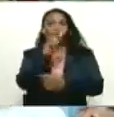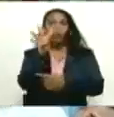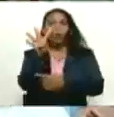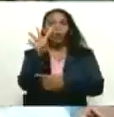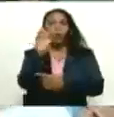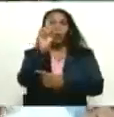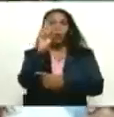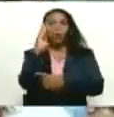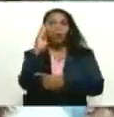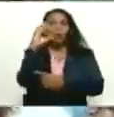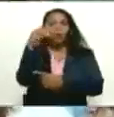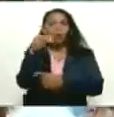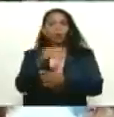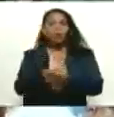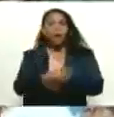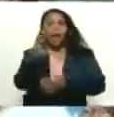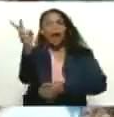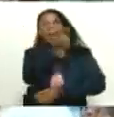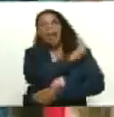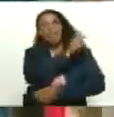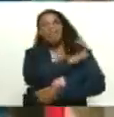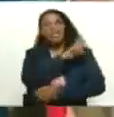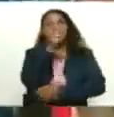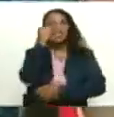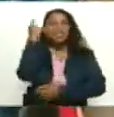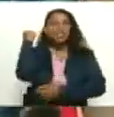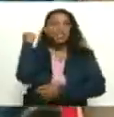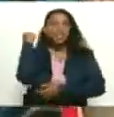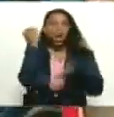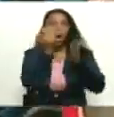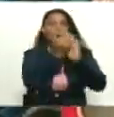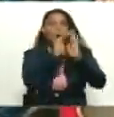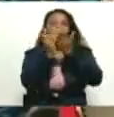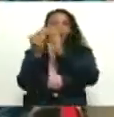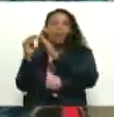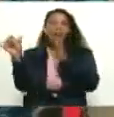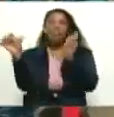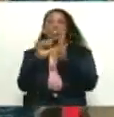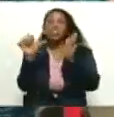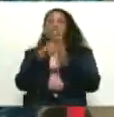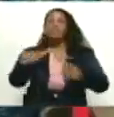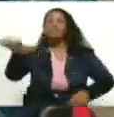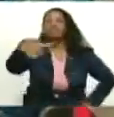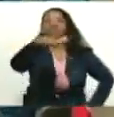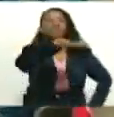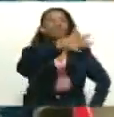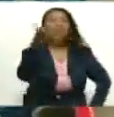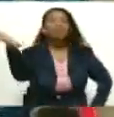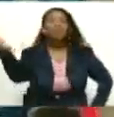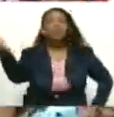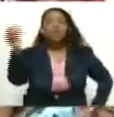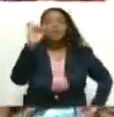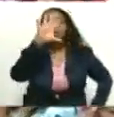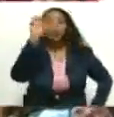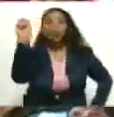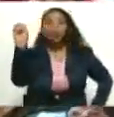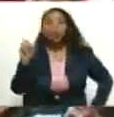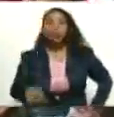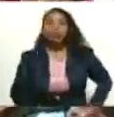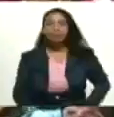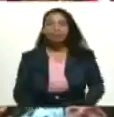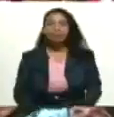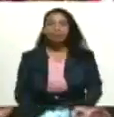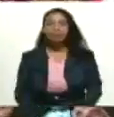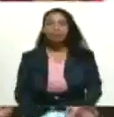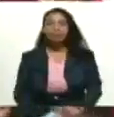24 VCH. Los jefes y jefas de comunidades, ¿dónde están? Son 50.